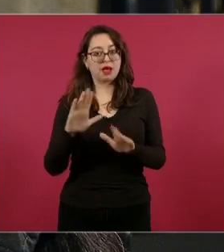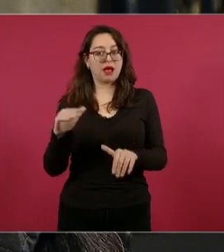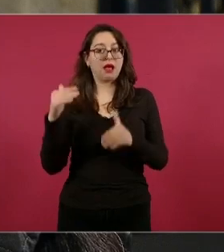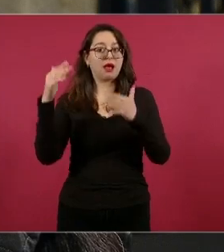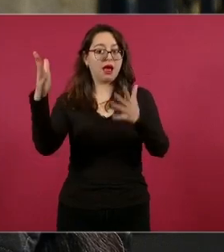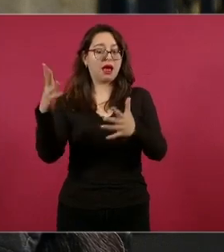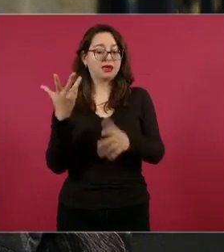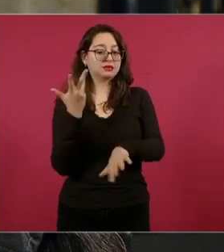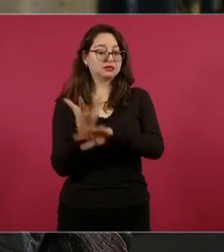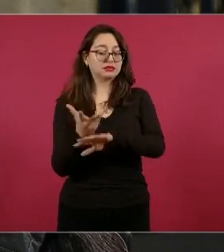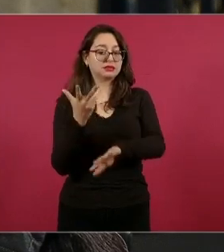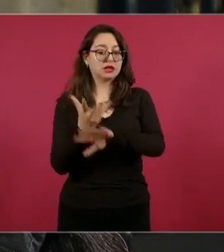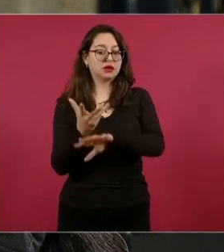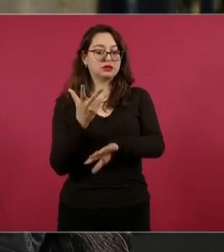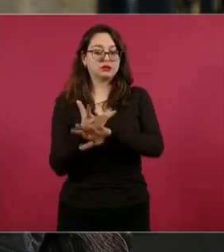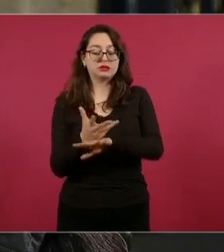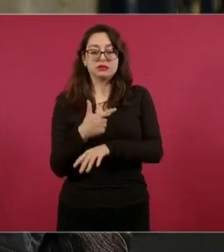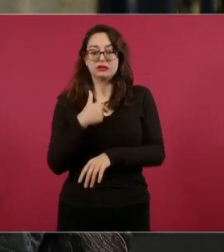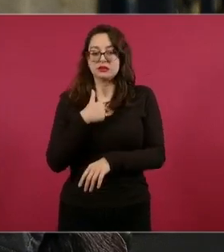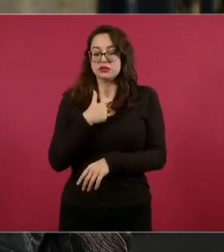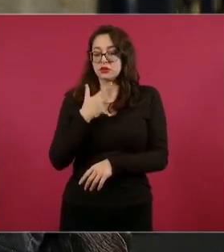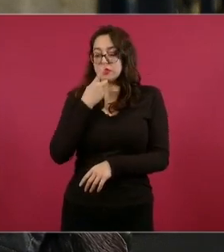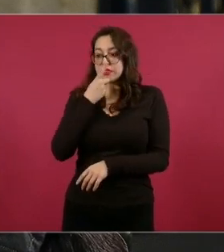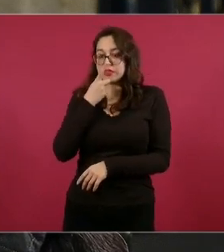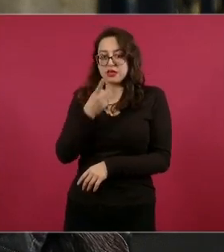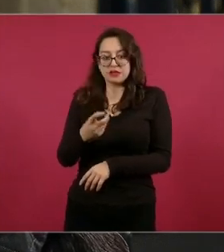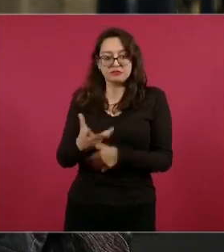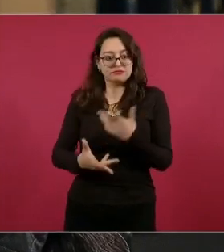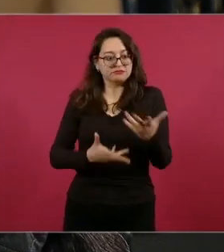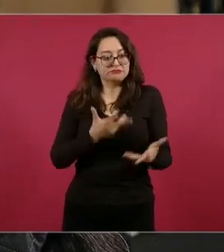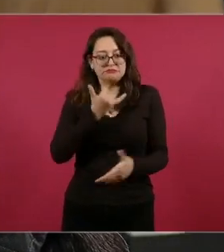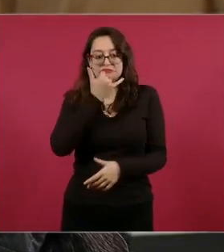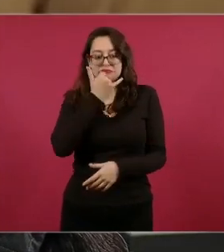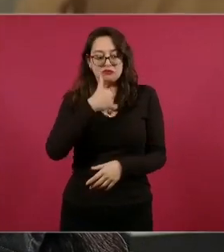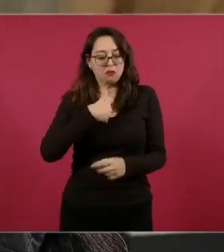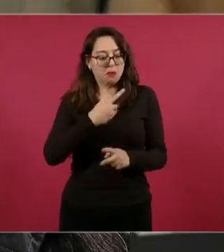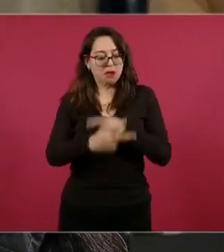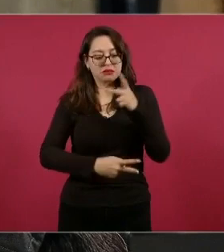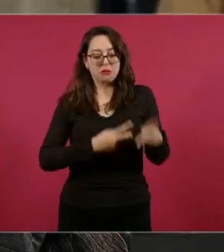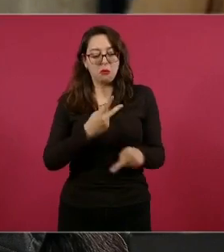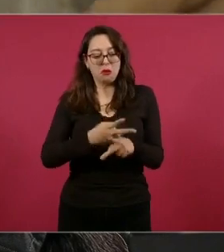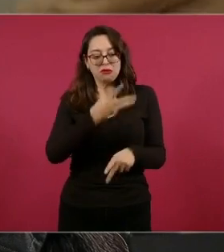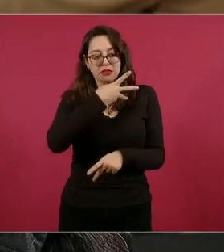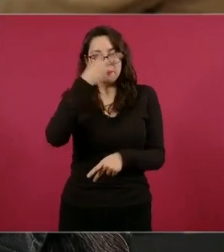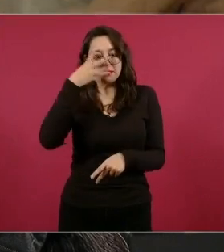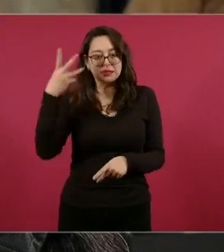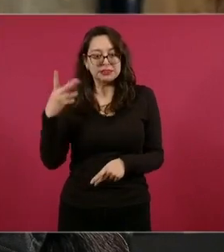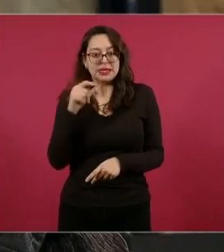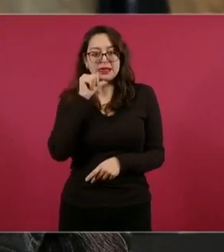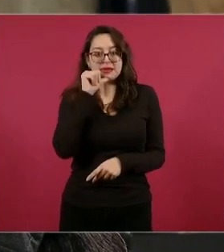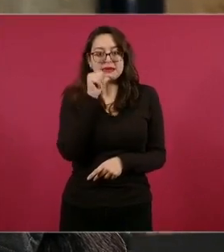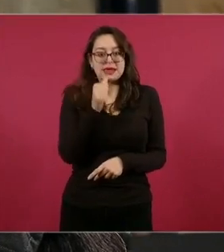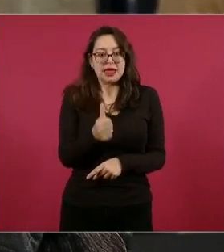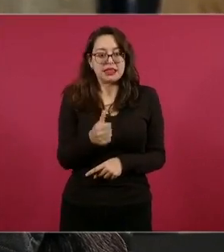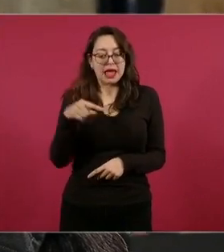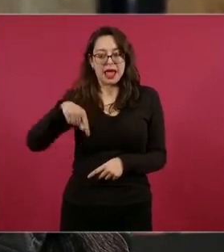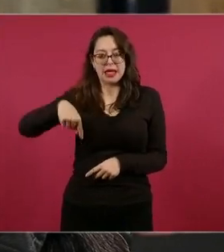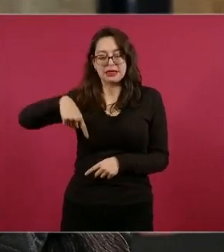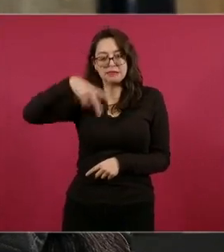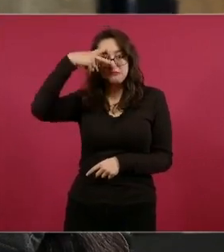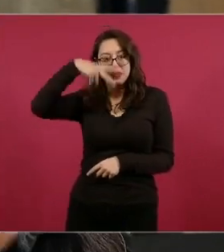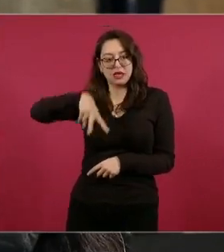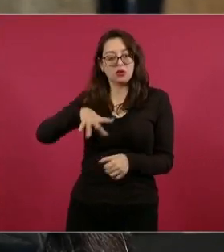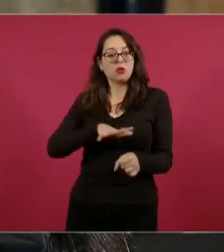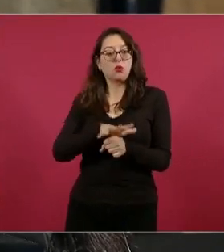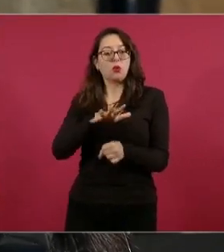americano. Entonces le dije que pues yo no traía pasaporte ni visa y que del lado mexicano, ¿cuál era? Me dijo